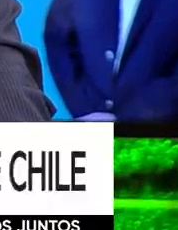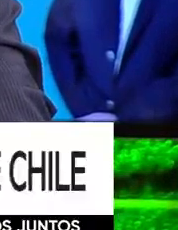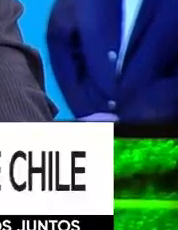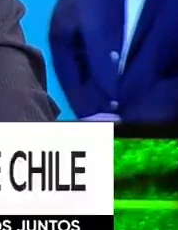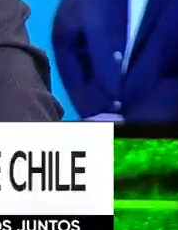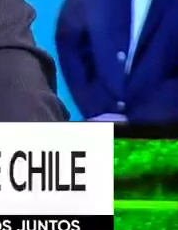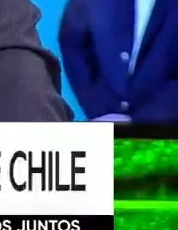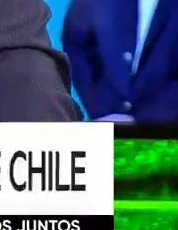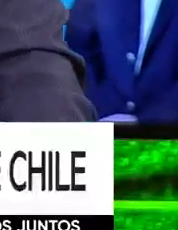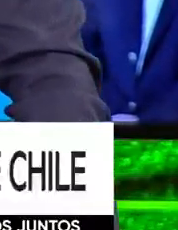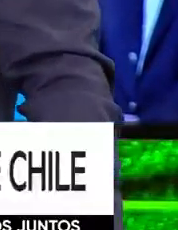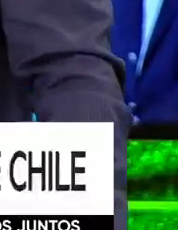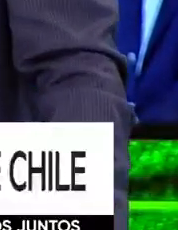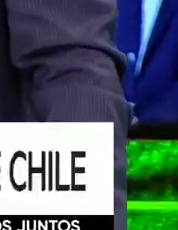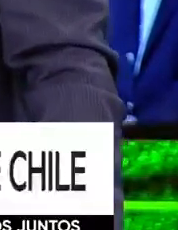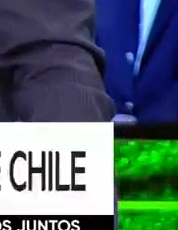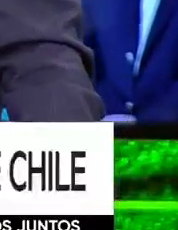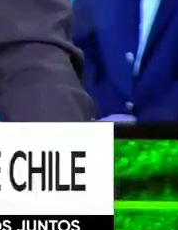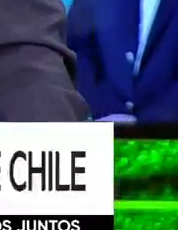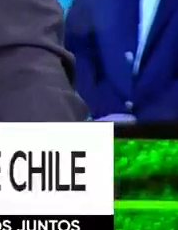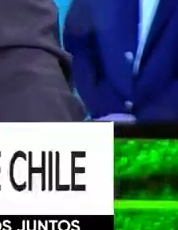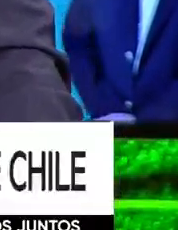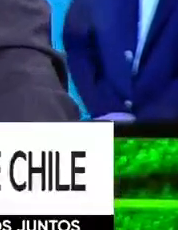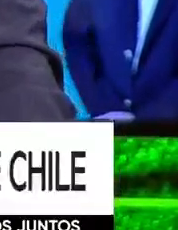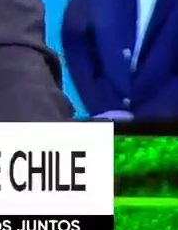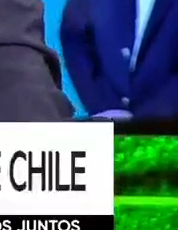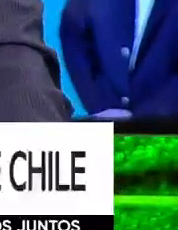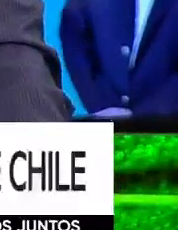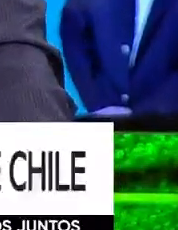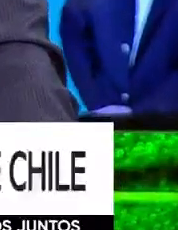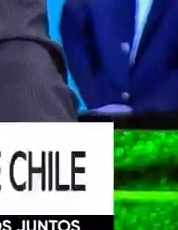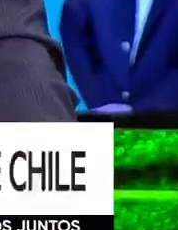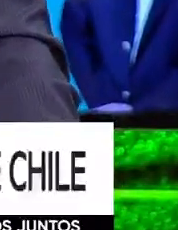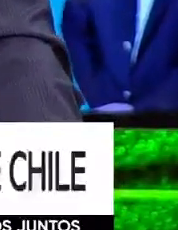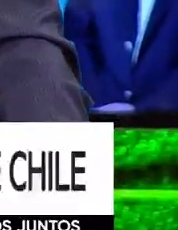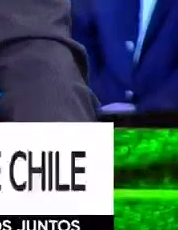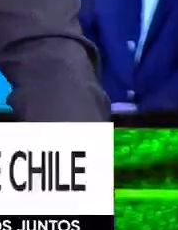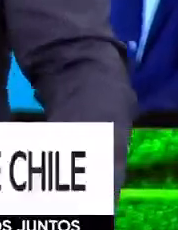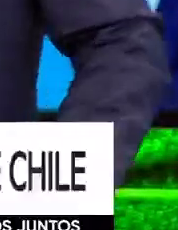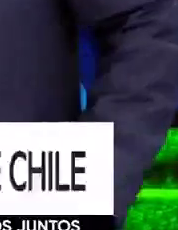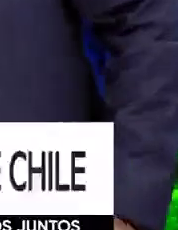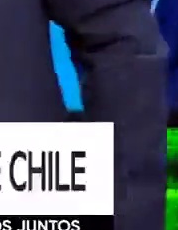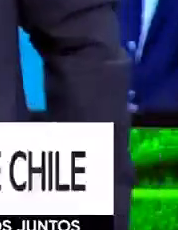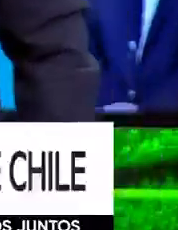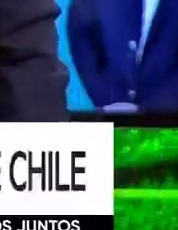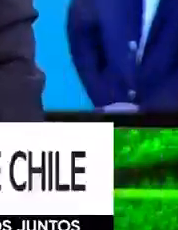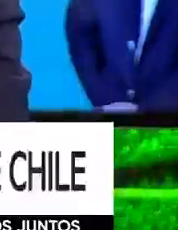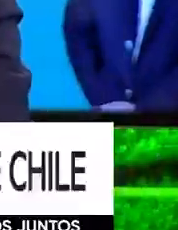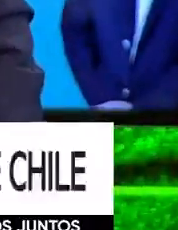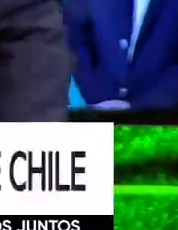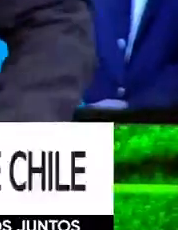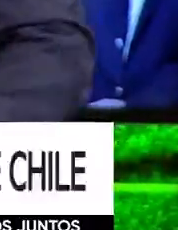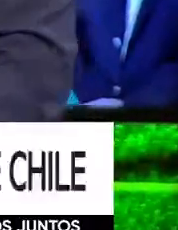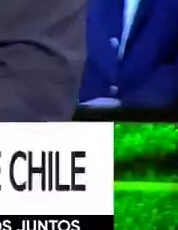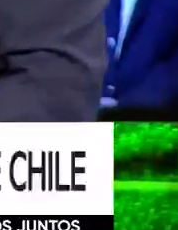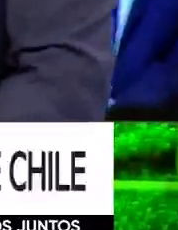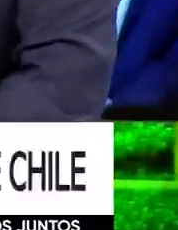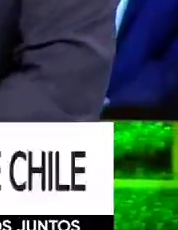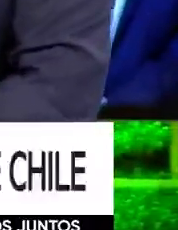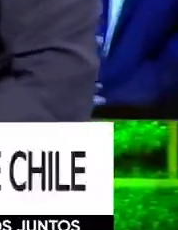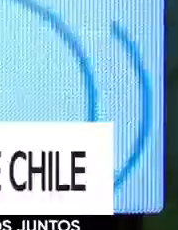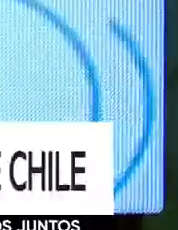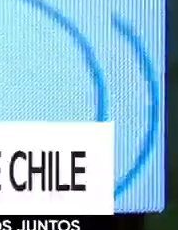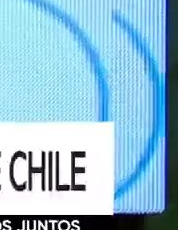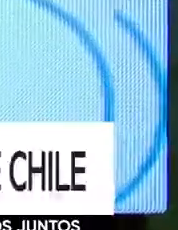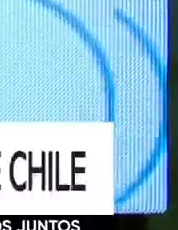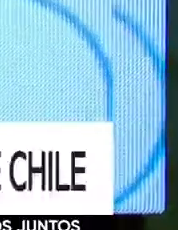era con teléfono. Yo me acuerdo la presidenta Bachelet llamando por teléfono. Era como sketch del happening. Tal cual. Así como, aló. Y con una cámara al frente. Una cosa bien. Gabriel